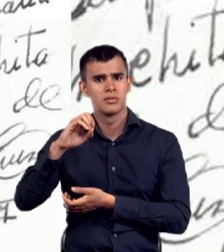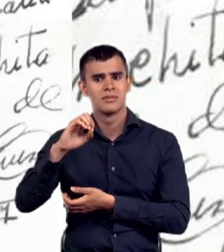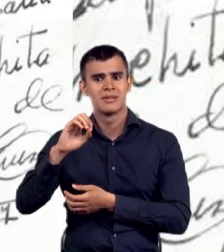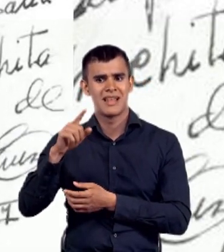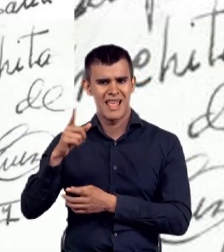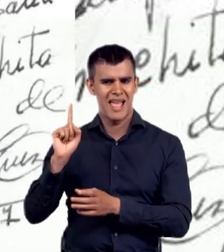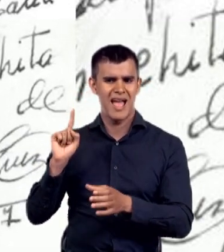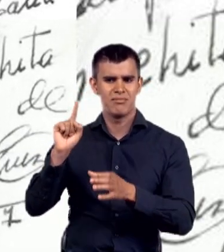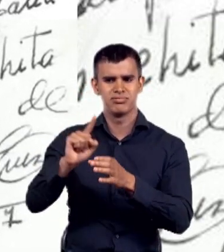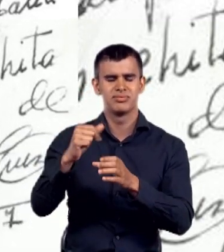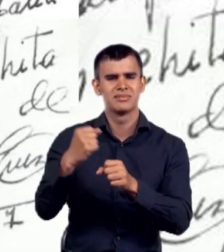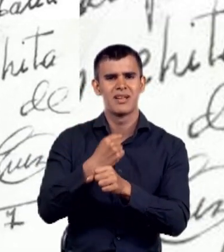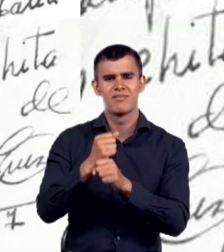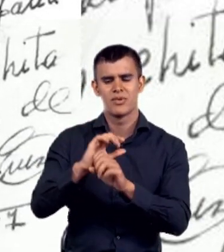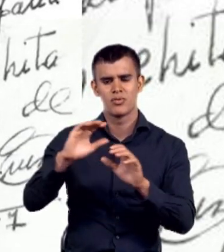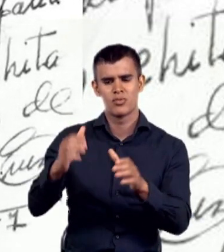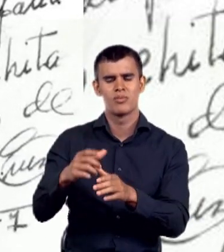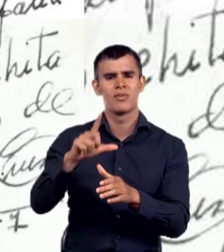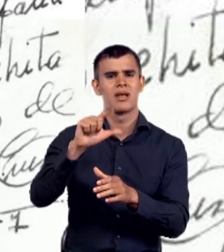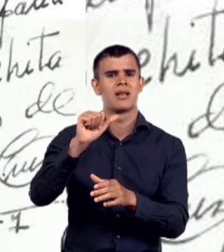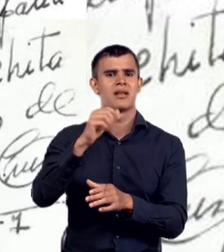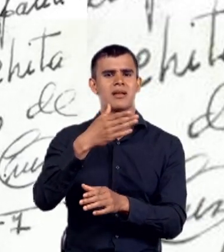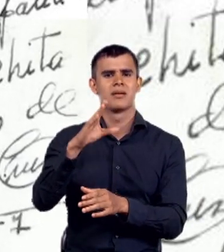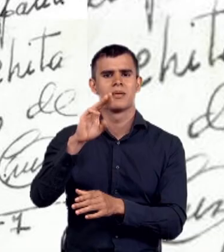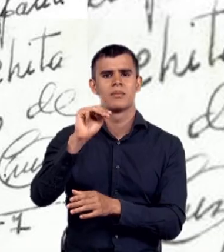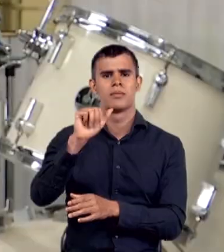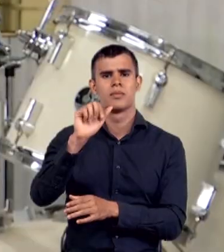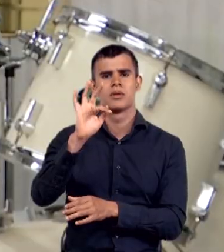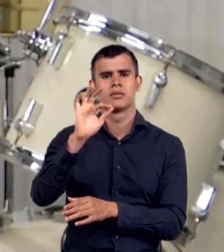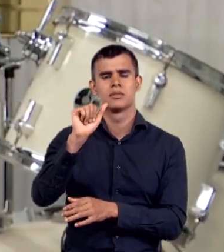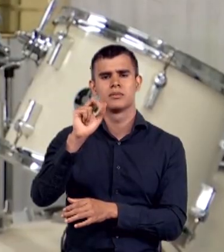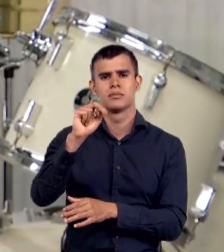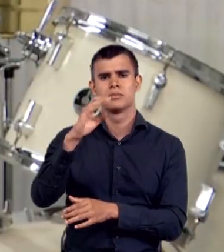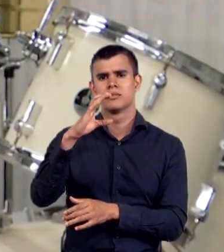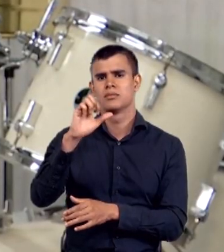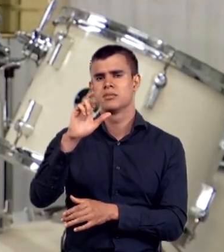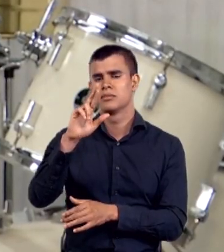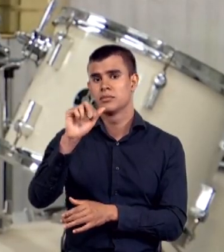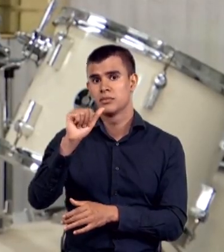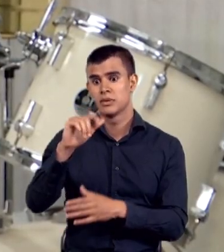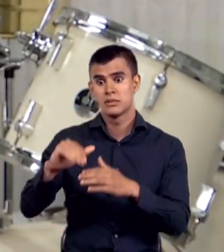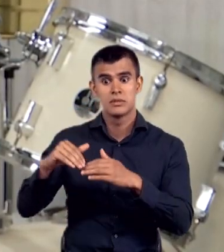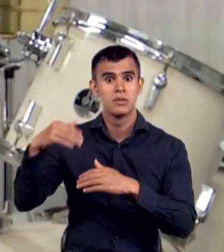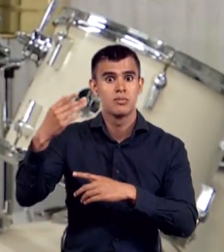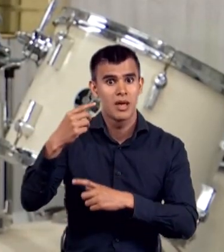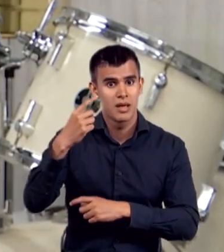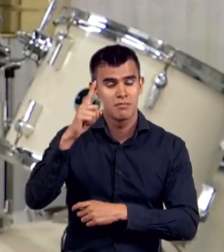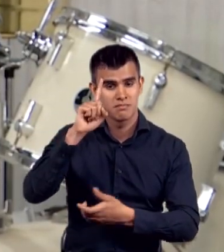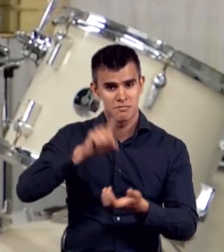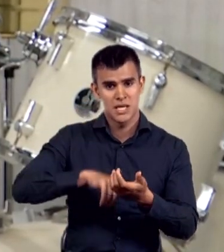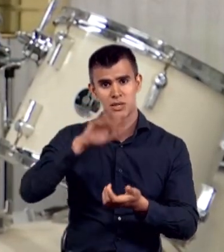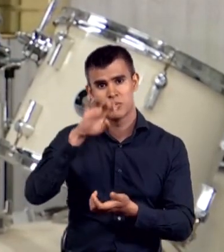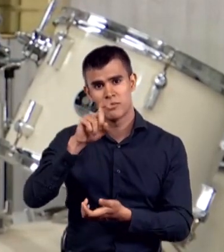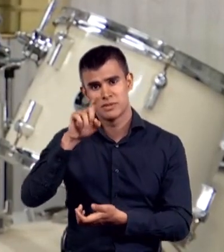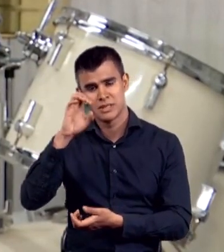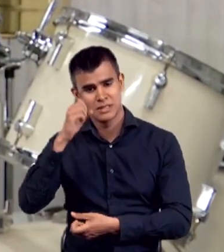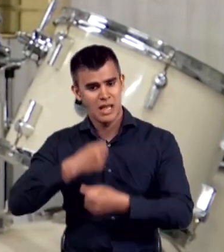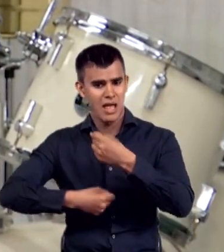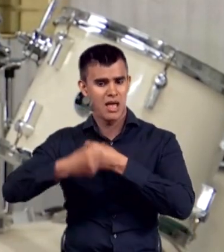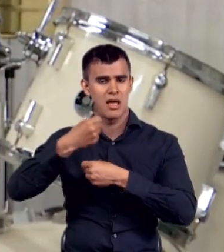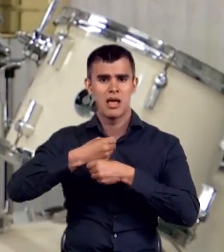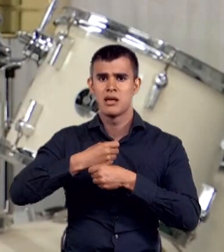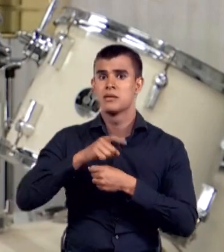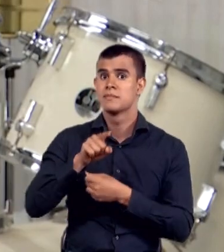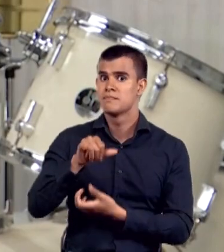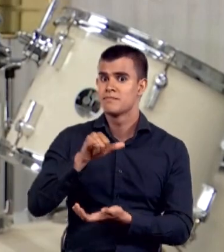conocía con el término salsa, ya era una estrella. Cuando se funda en la década de los 60, el término salsa, que se